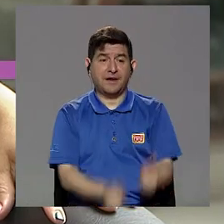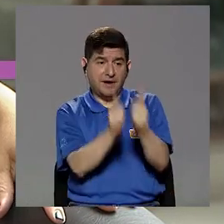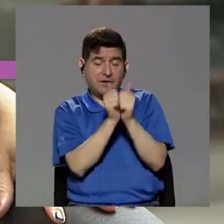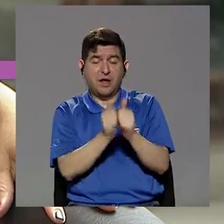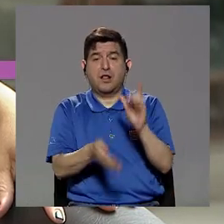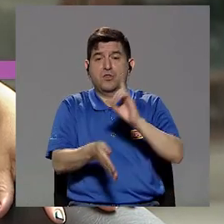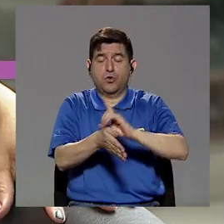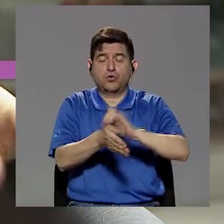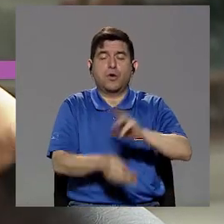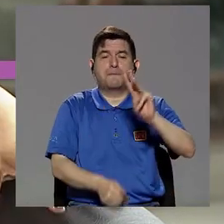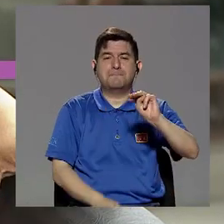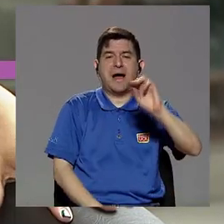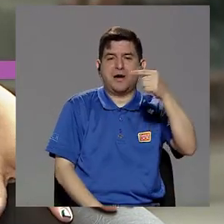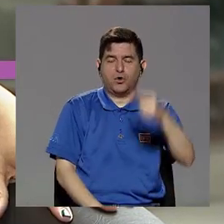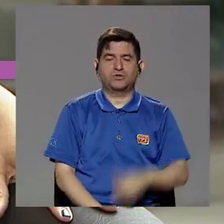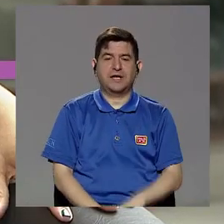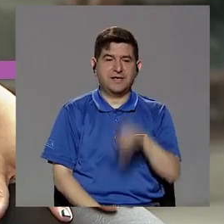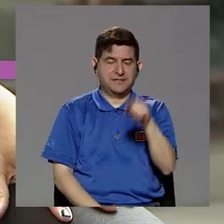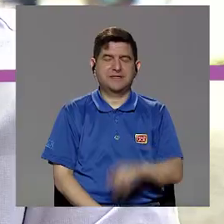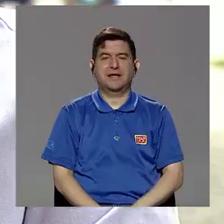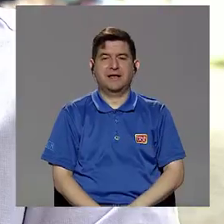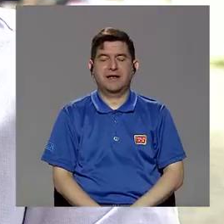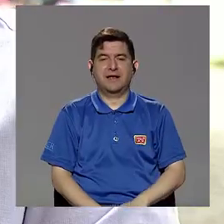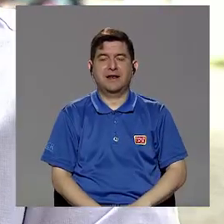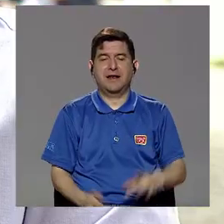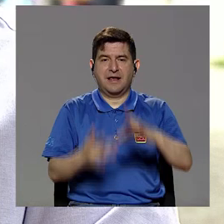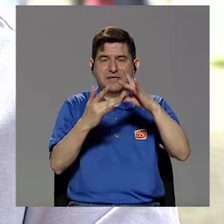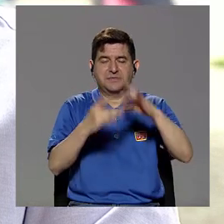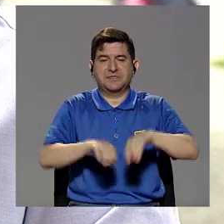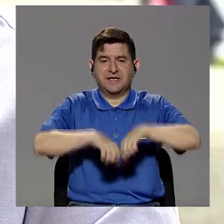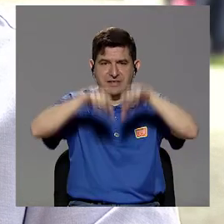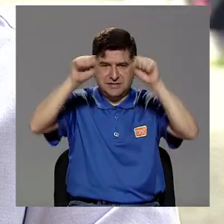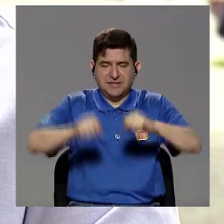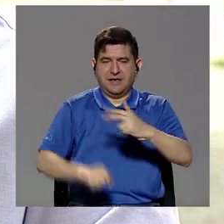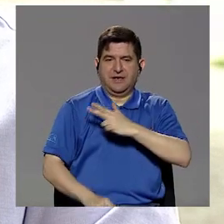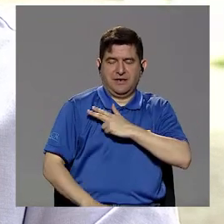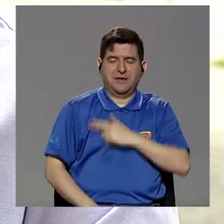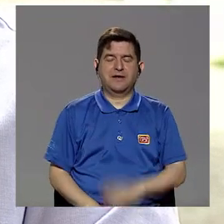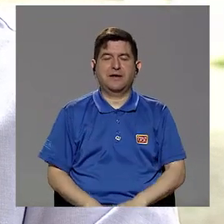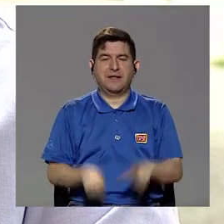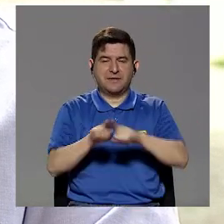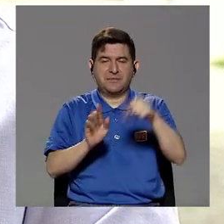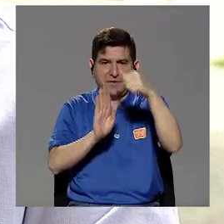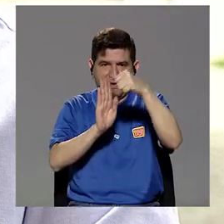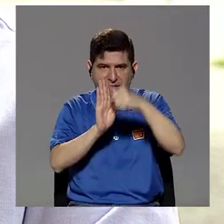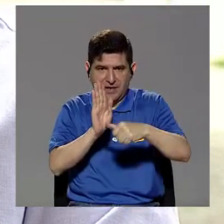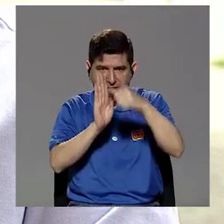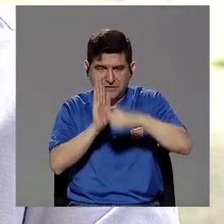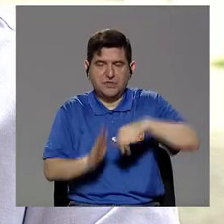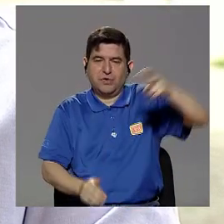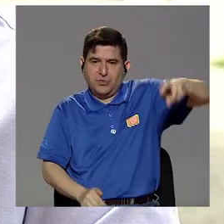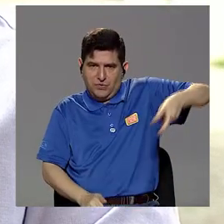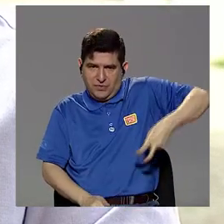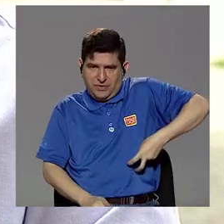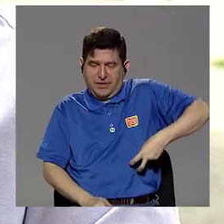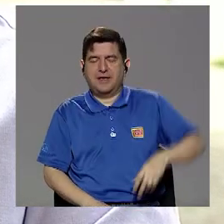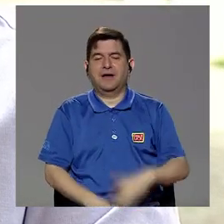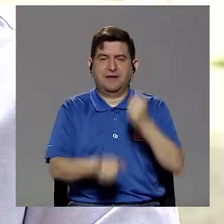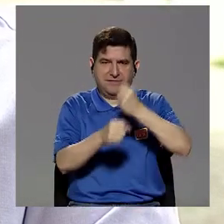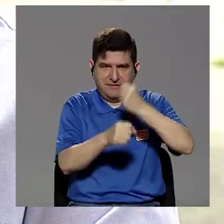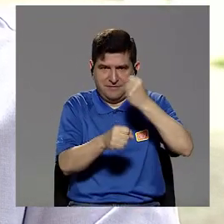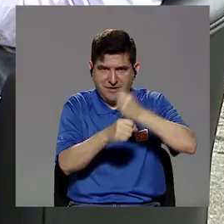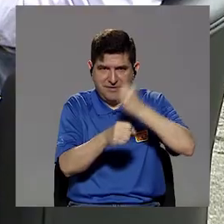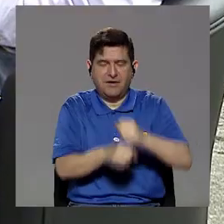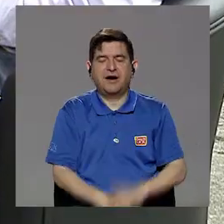para ello nos acompaña el doctor Mario González. Él es urólogo, subespecialista en laparoscopía y cirugía de